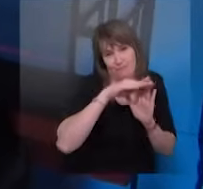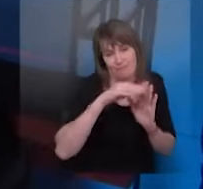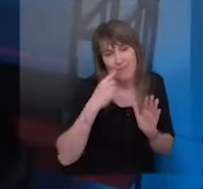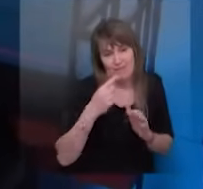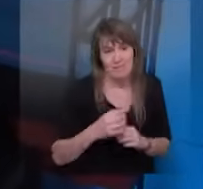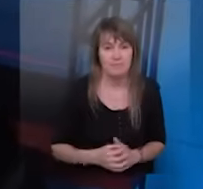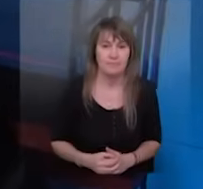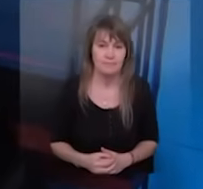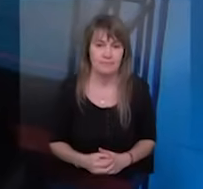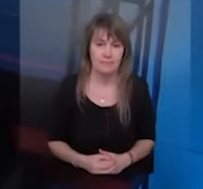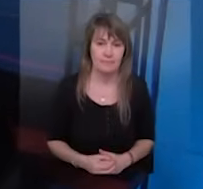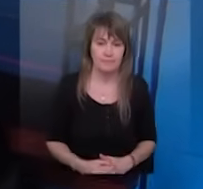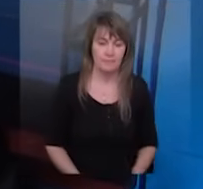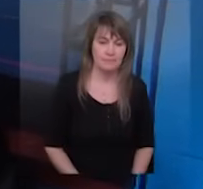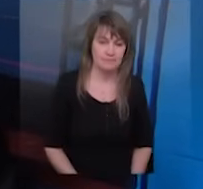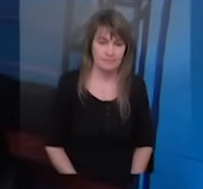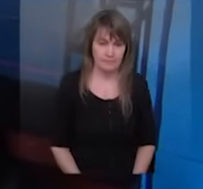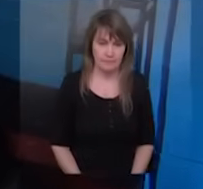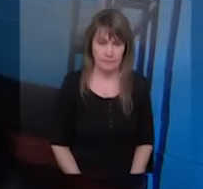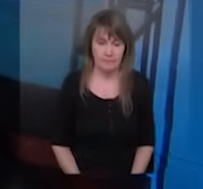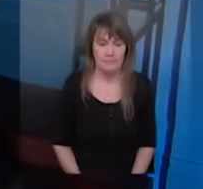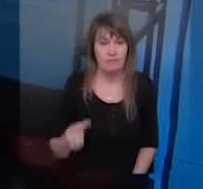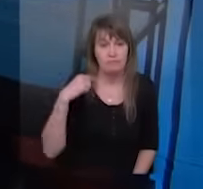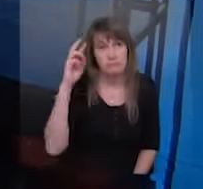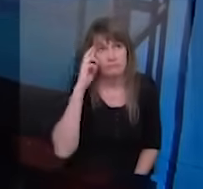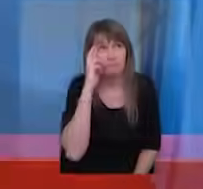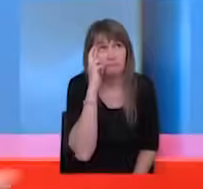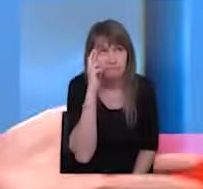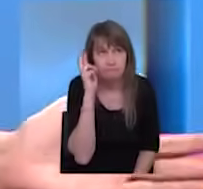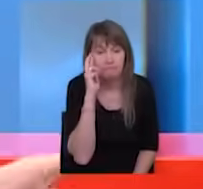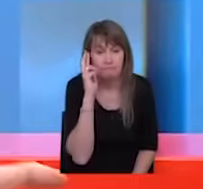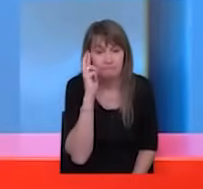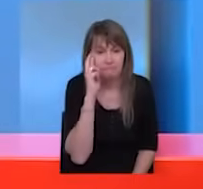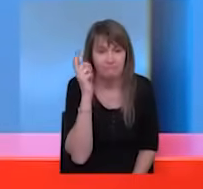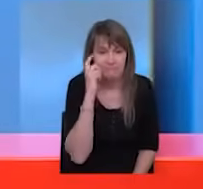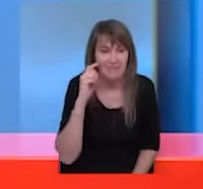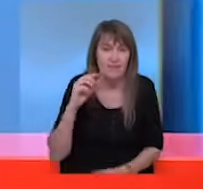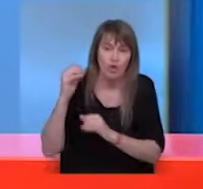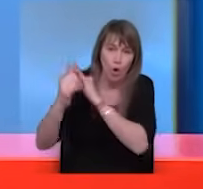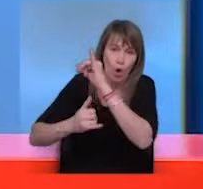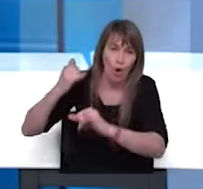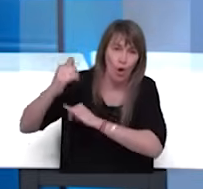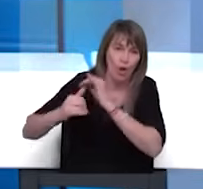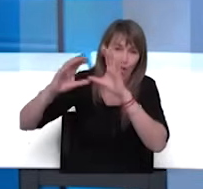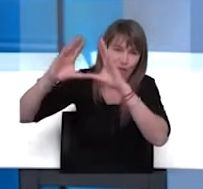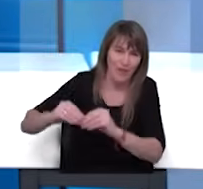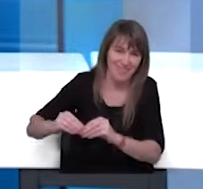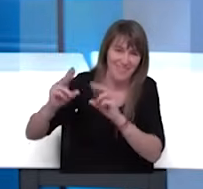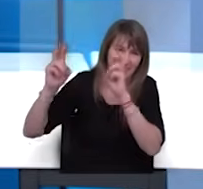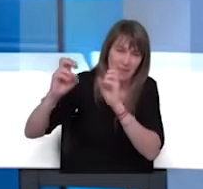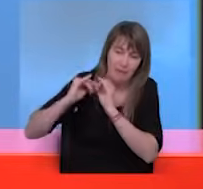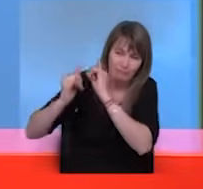le general todo esto e Bueno ya dijo todo todo lo dij pero no